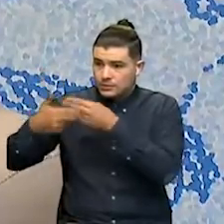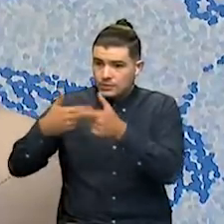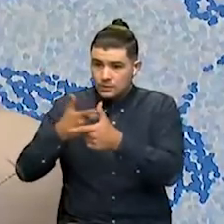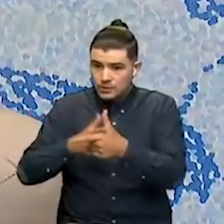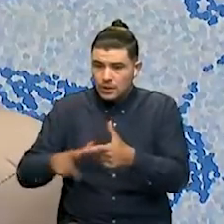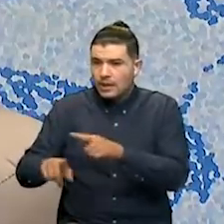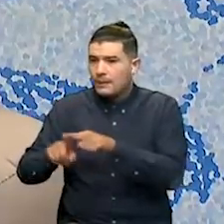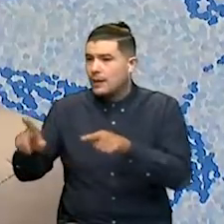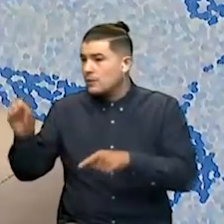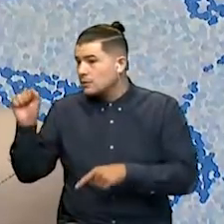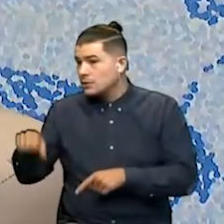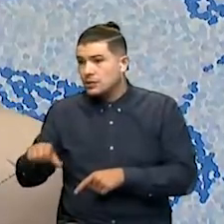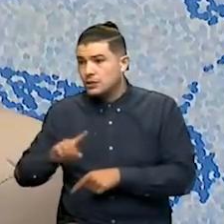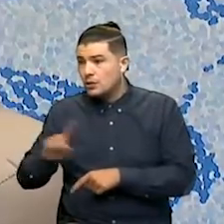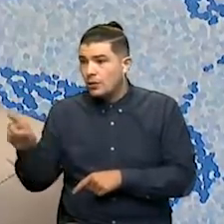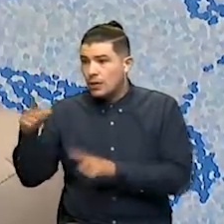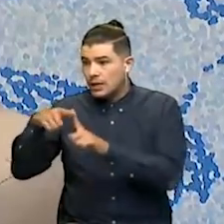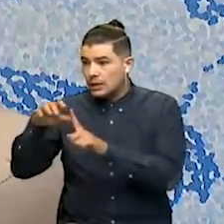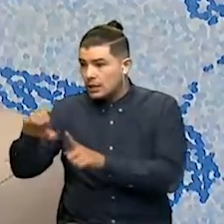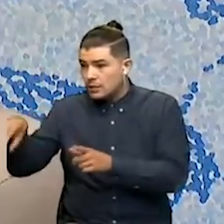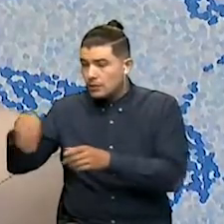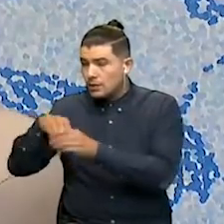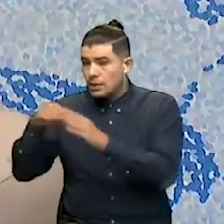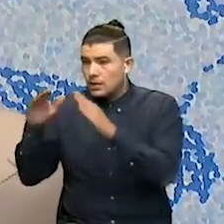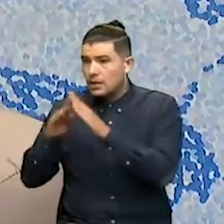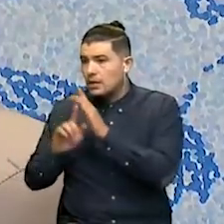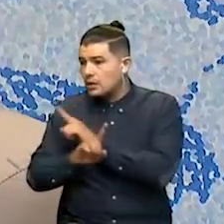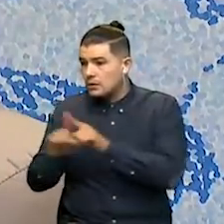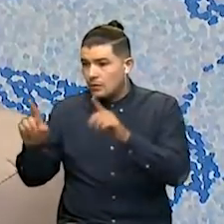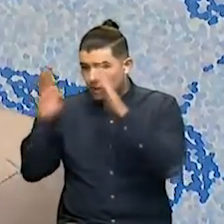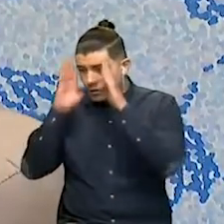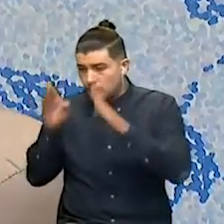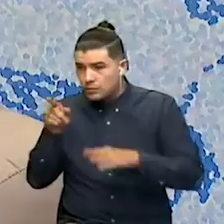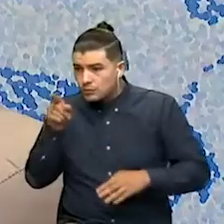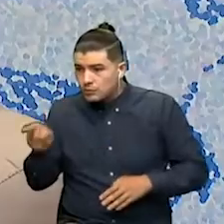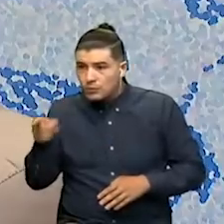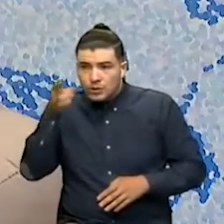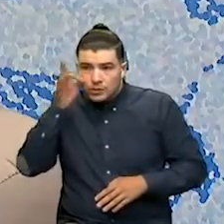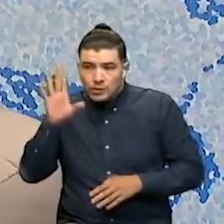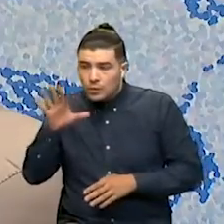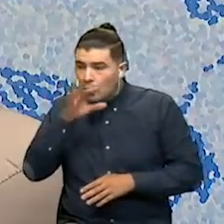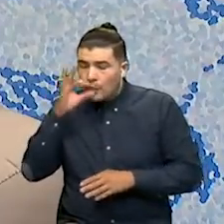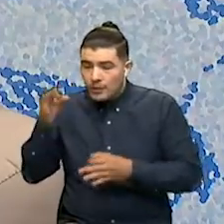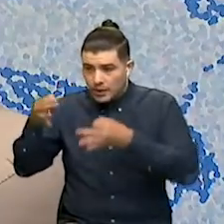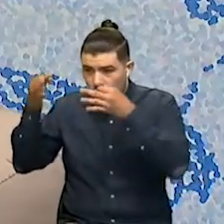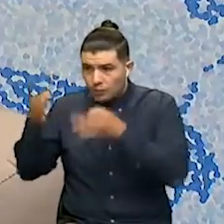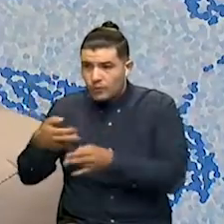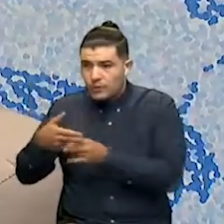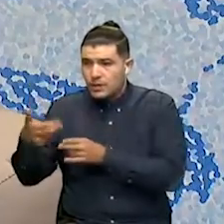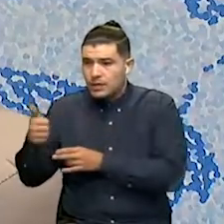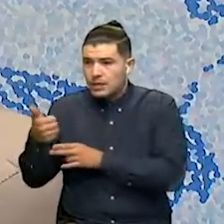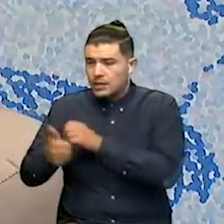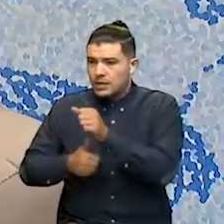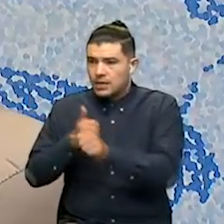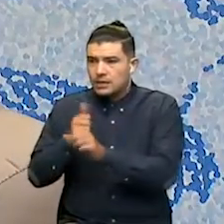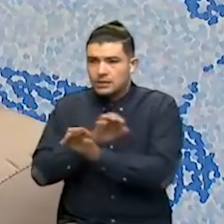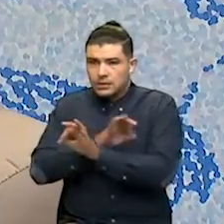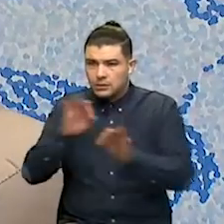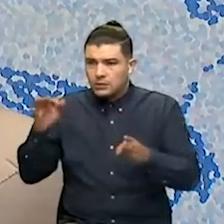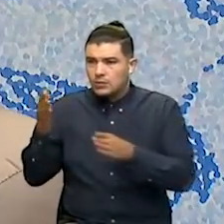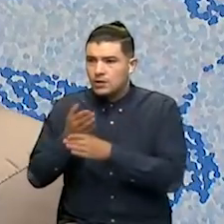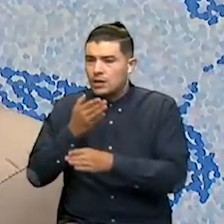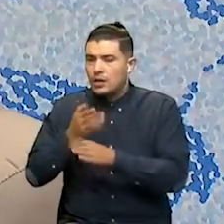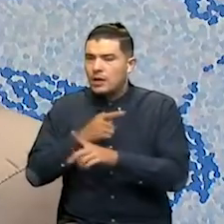tío habitando el predio, exacto, y si no estuvieran pendientes de que de pronto el señor cumple los 10 años, no habría ningún